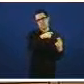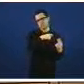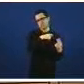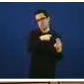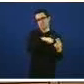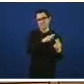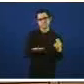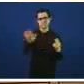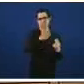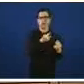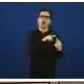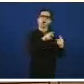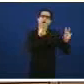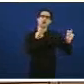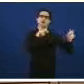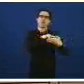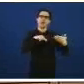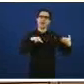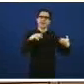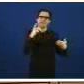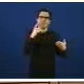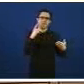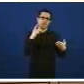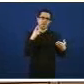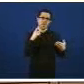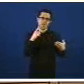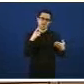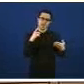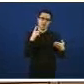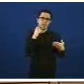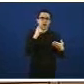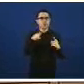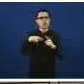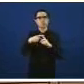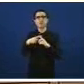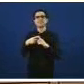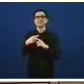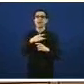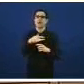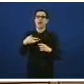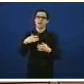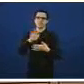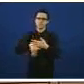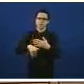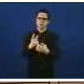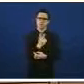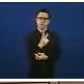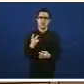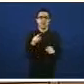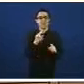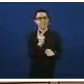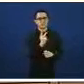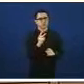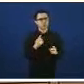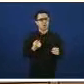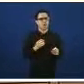Galicia Nova Galicia Banco E Caixa Cataluña As dúas Con axudas públicas Do FROB E